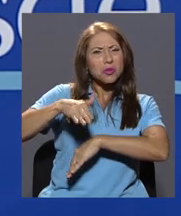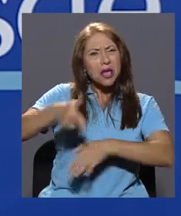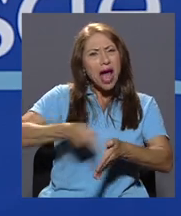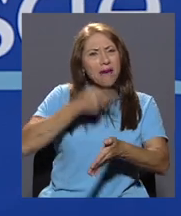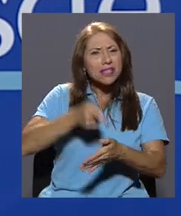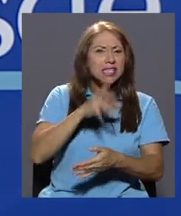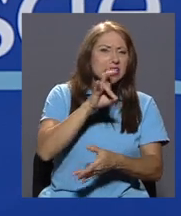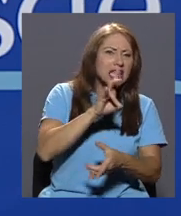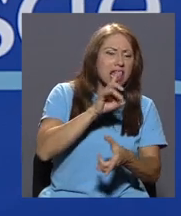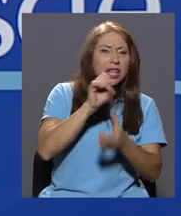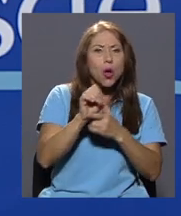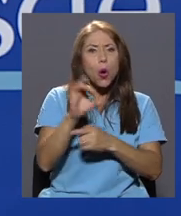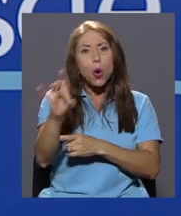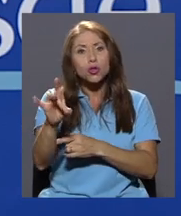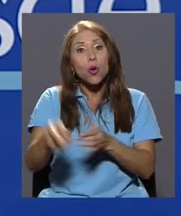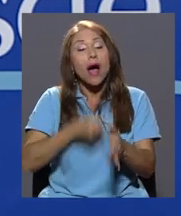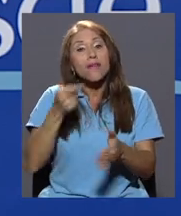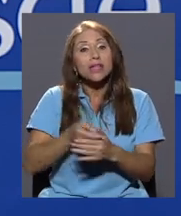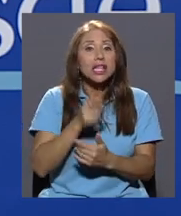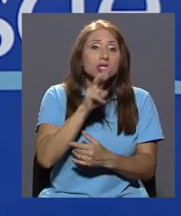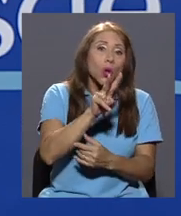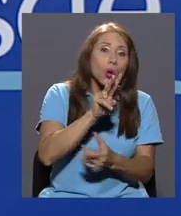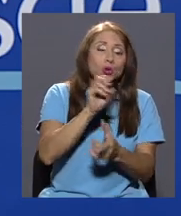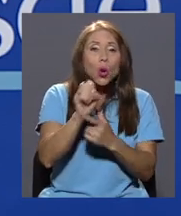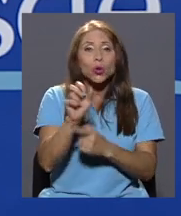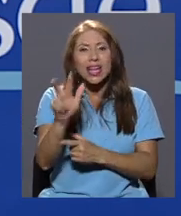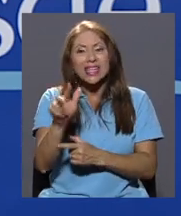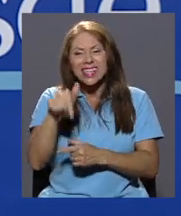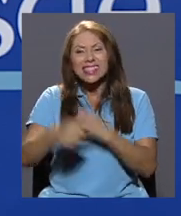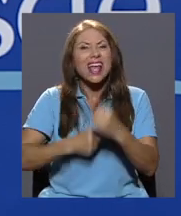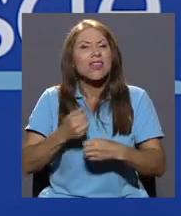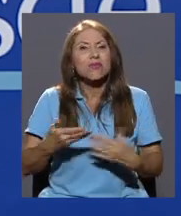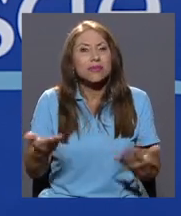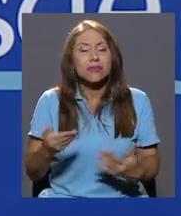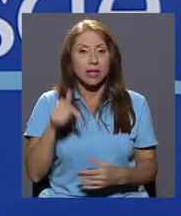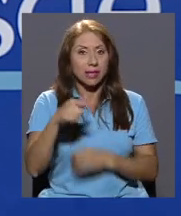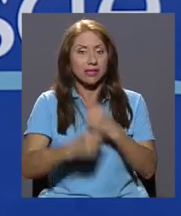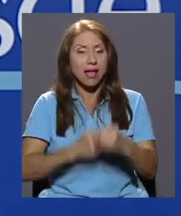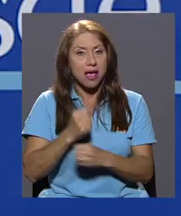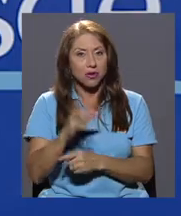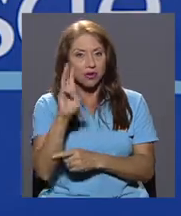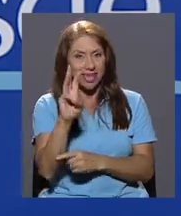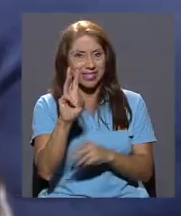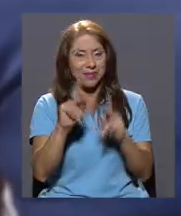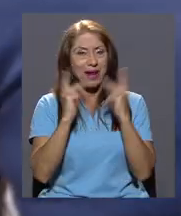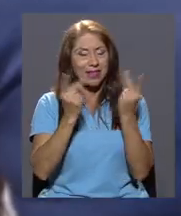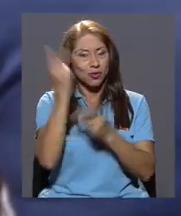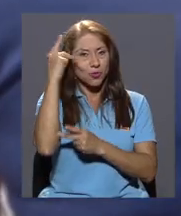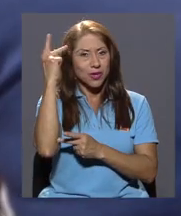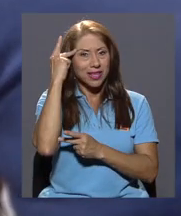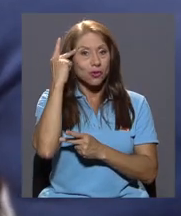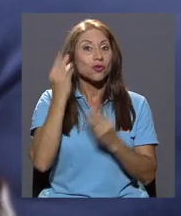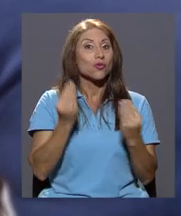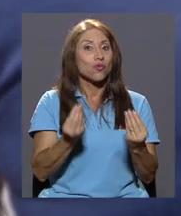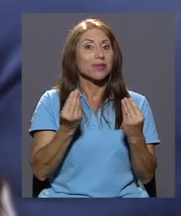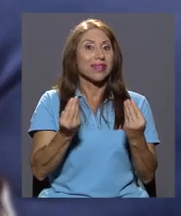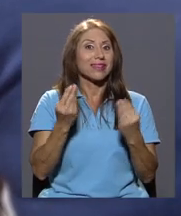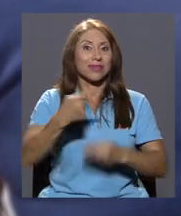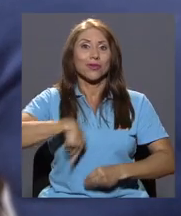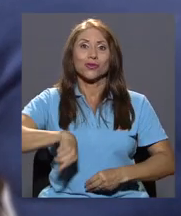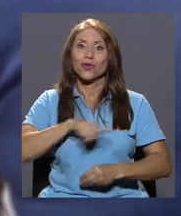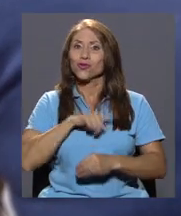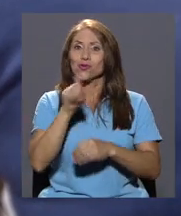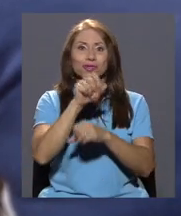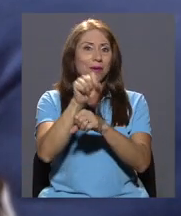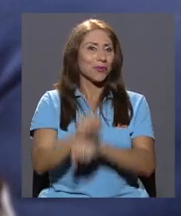7 u 8 partidos, hubo tiempos en que eran 2 o 3 nada más. ¿Cómo estamos para este año? Pues este año son 6 partidos políticos, para nosotros son bastantes, no estamos